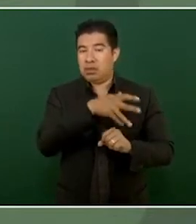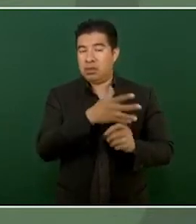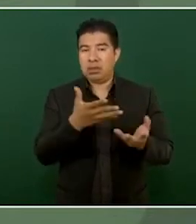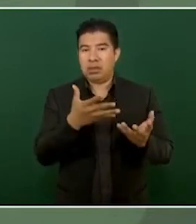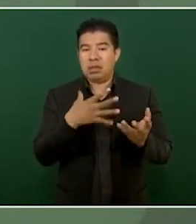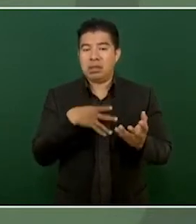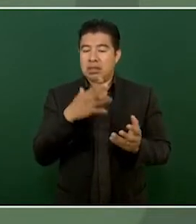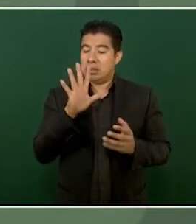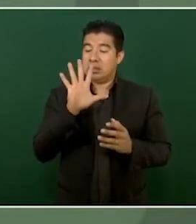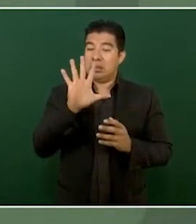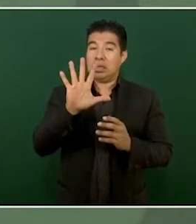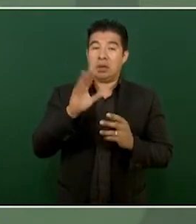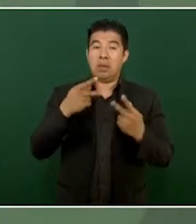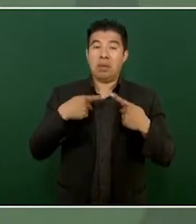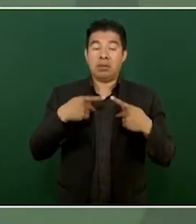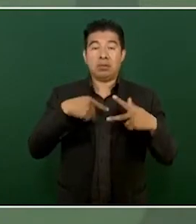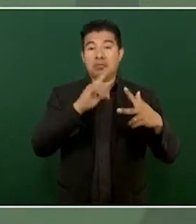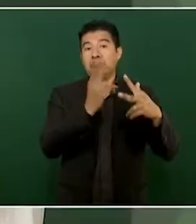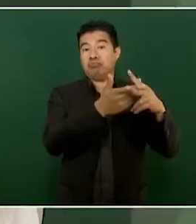año.